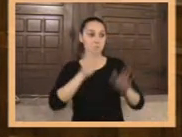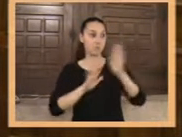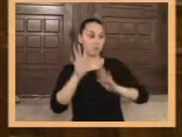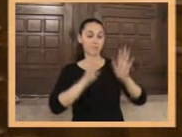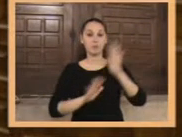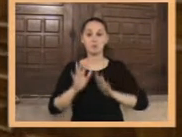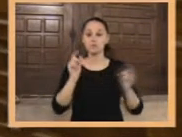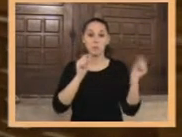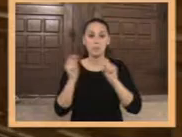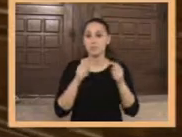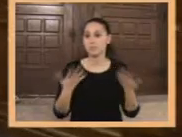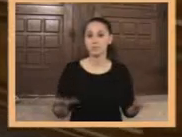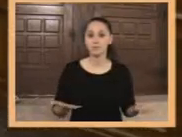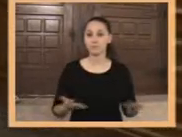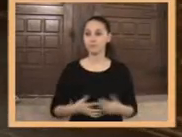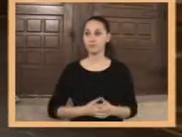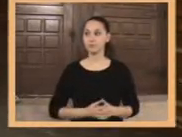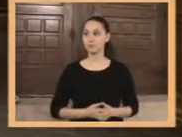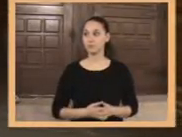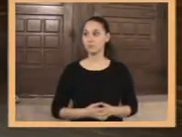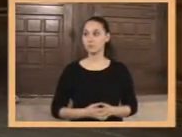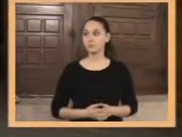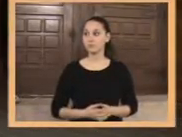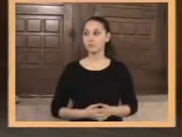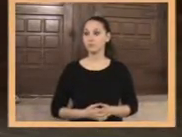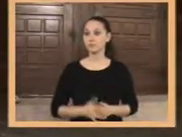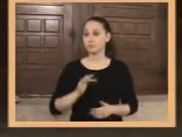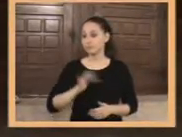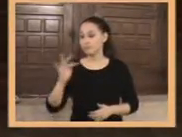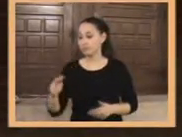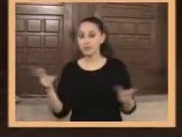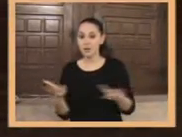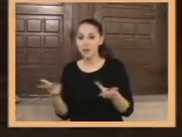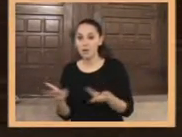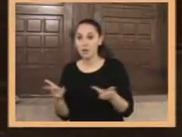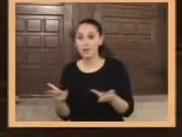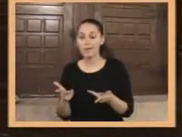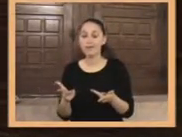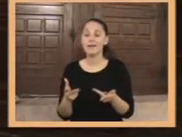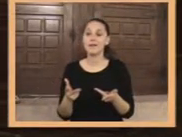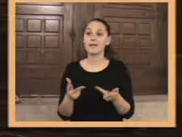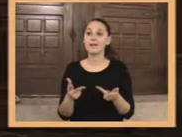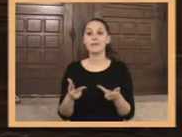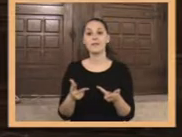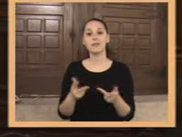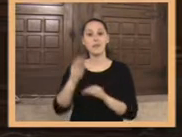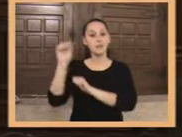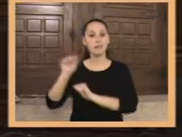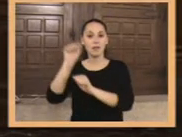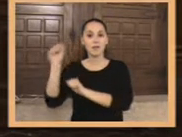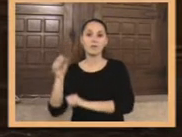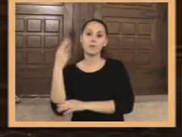debate. Vamos a la del IBI. Va a defender la urgencia el señor portavoz del equipo de gobierno